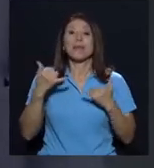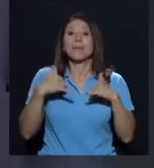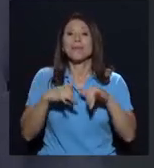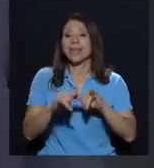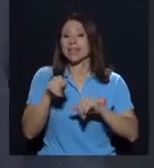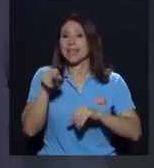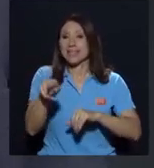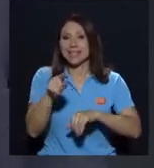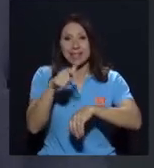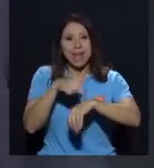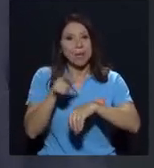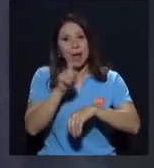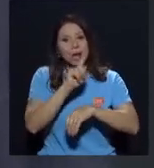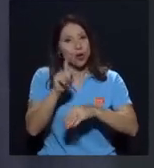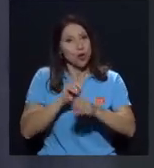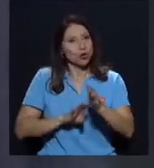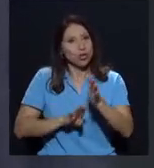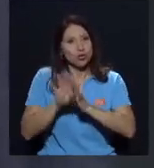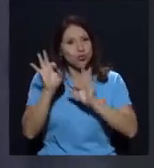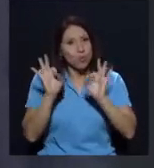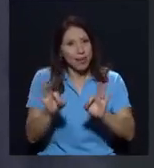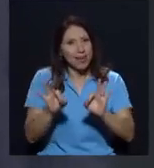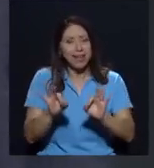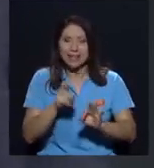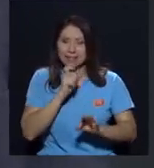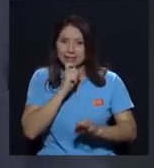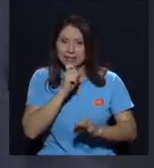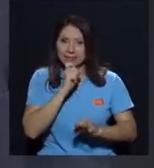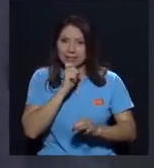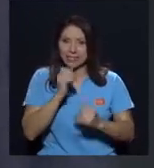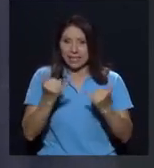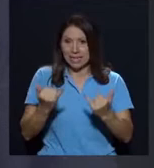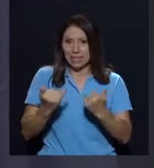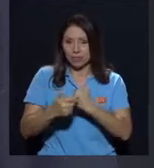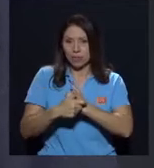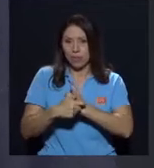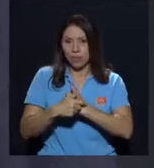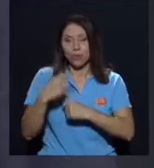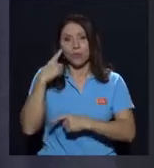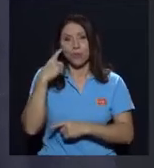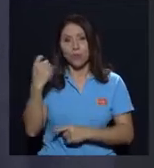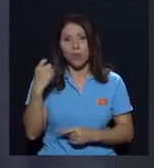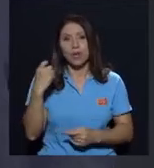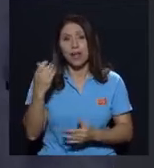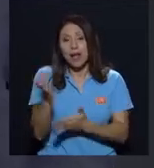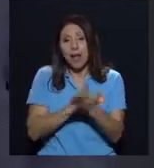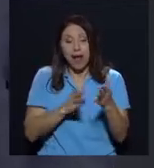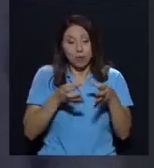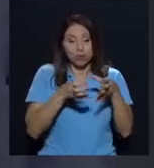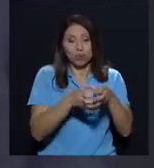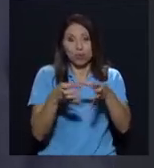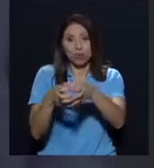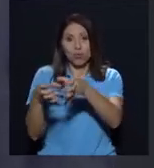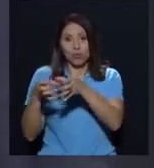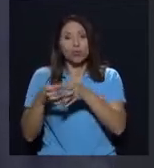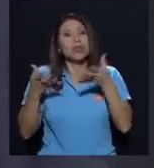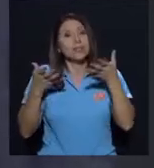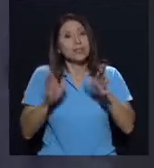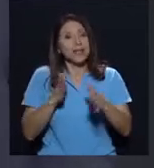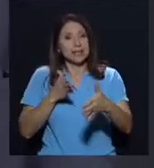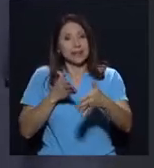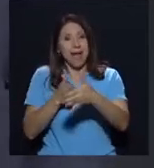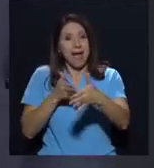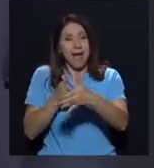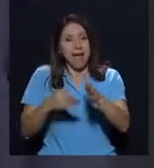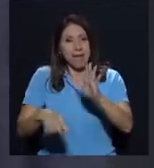supera y eso es difícil de superar en este momento porque si bien hay grupos que ya están siendo afectados negativamente